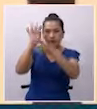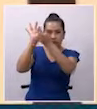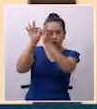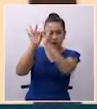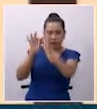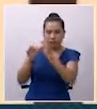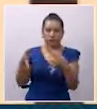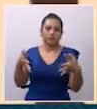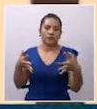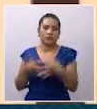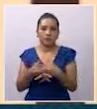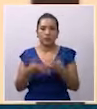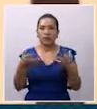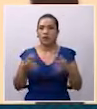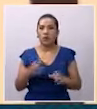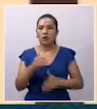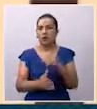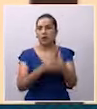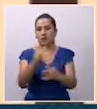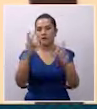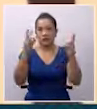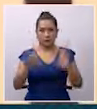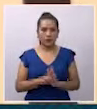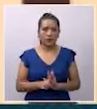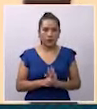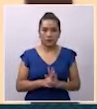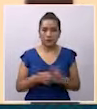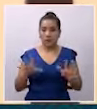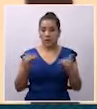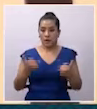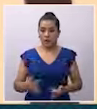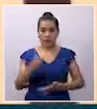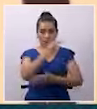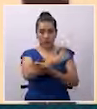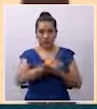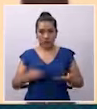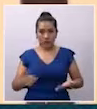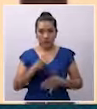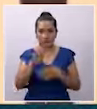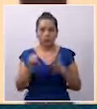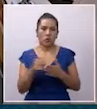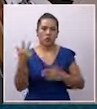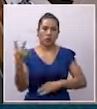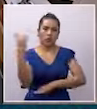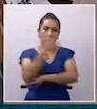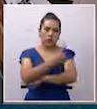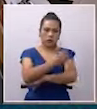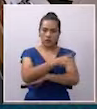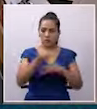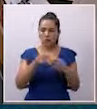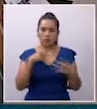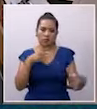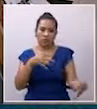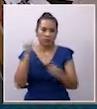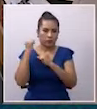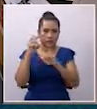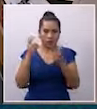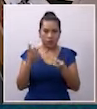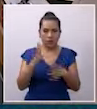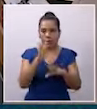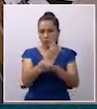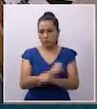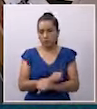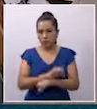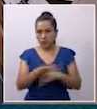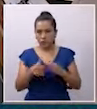de leyes. Han llegado al extremo esta semana, donde tres días han tenido secuestrada prácticamente a la testera,